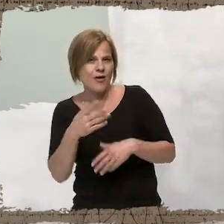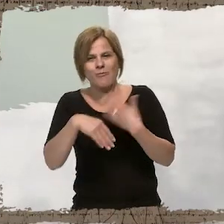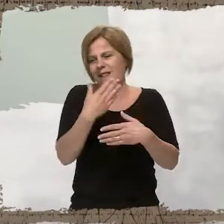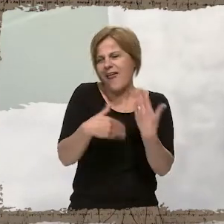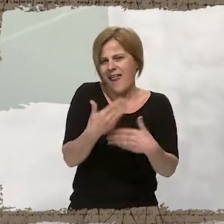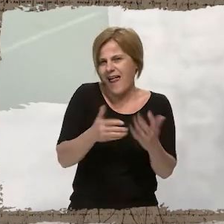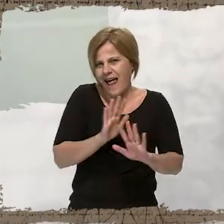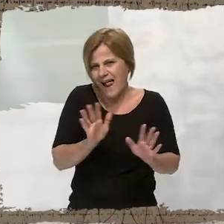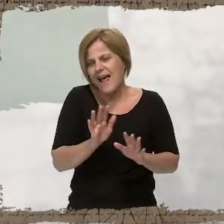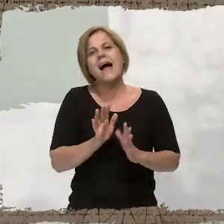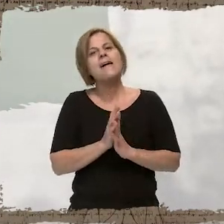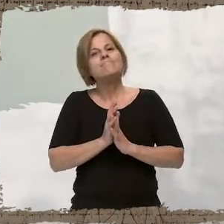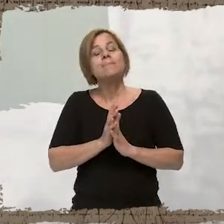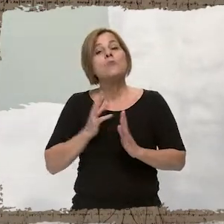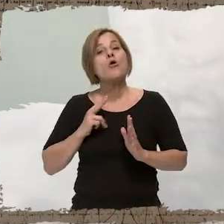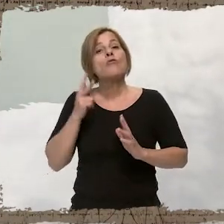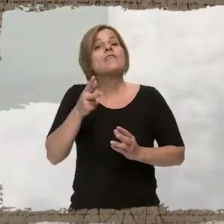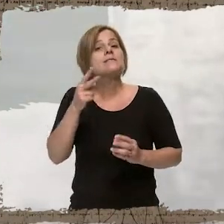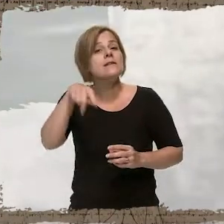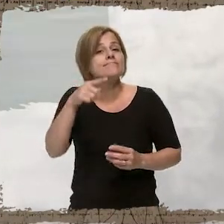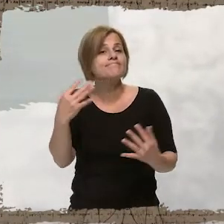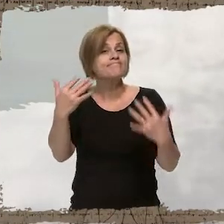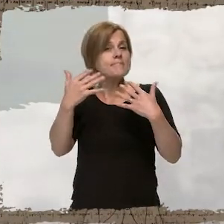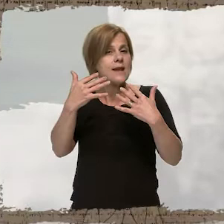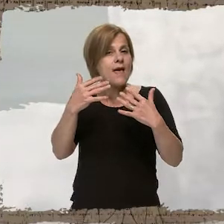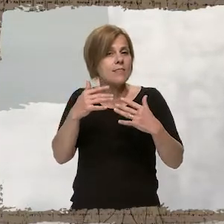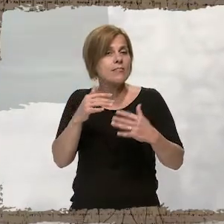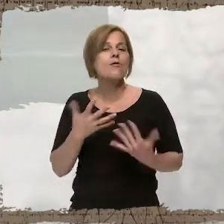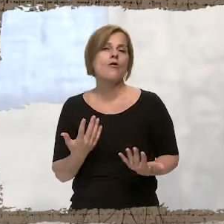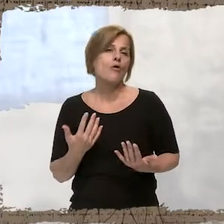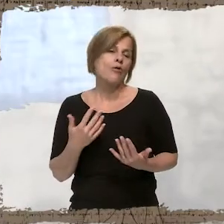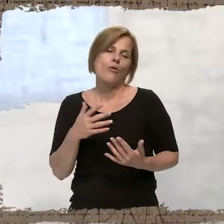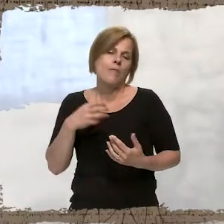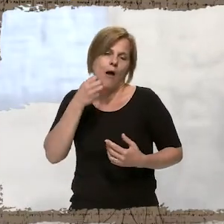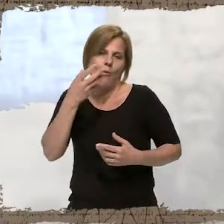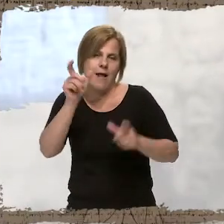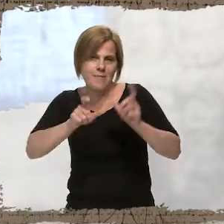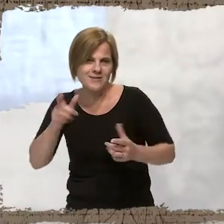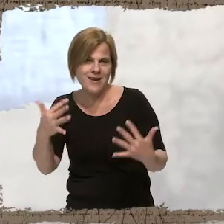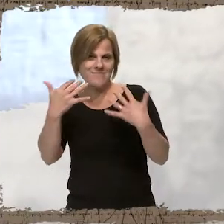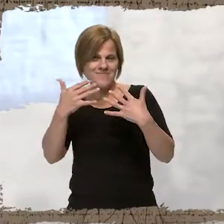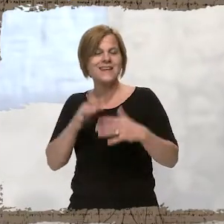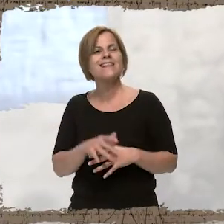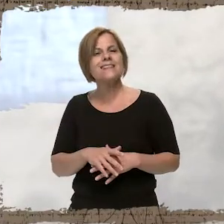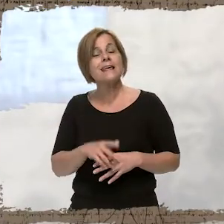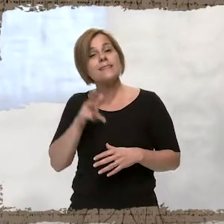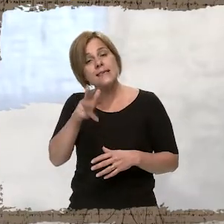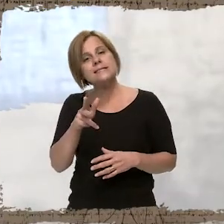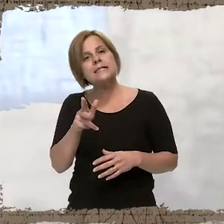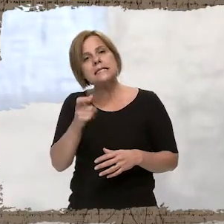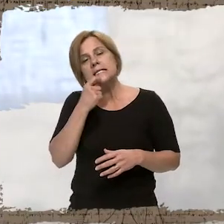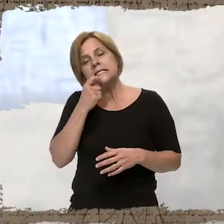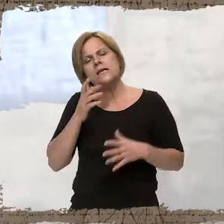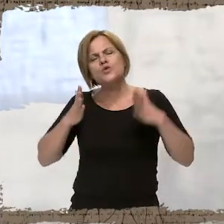y jugando con mis dos mejores amigos y lo que tengo para decirle a los chicos que están mirando esto oa cualquier persona que lo esté mirando